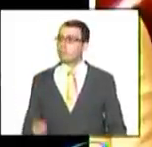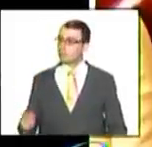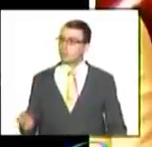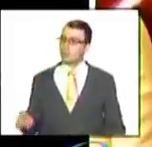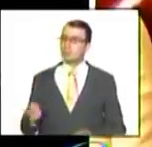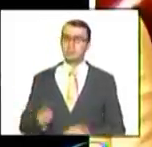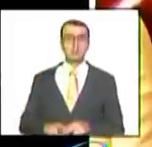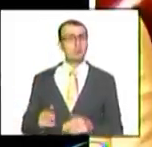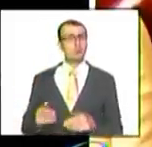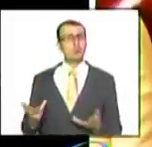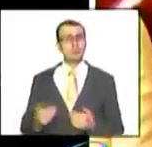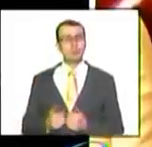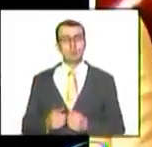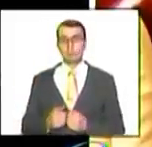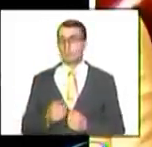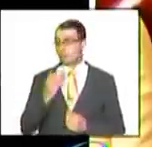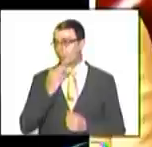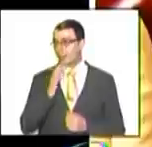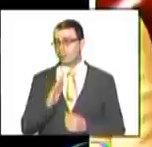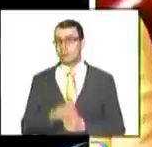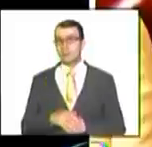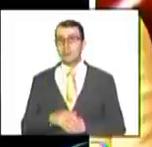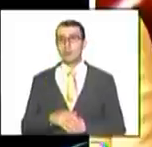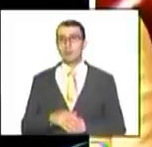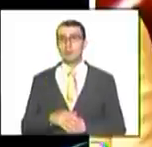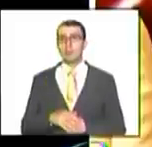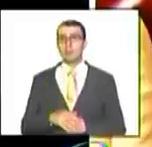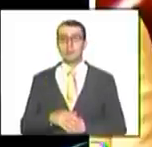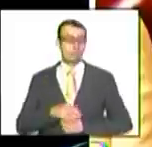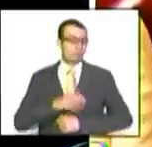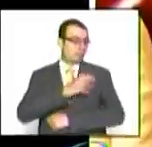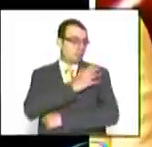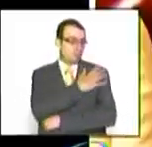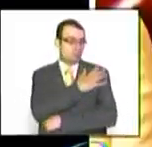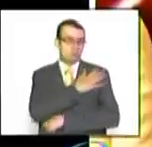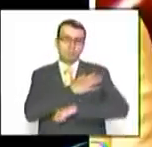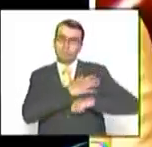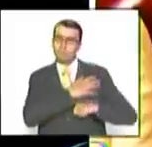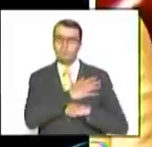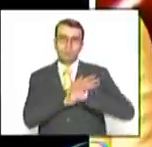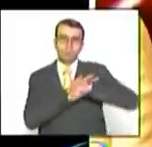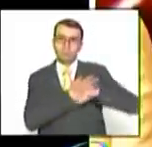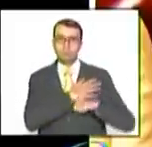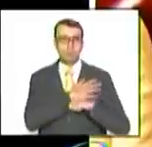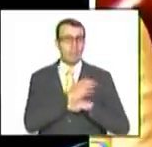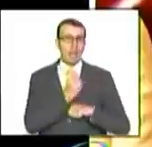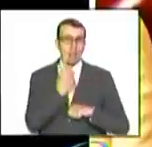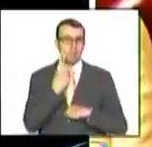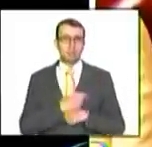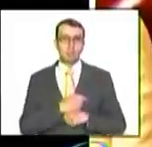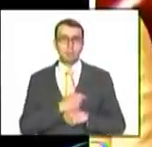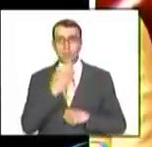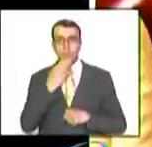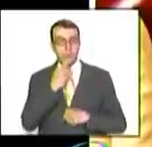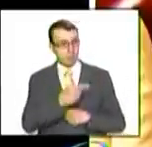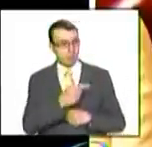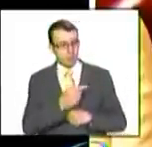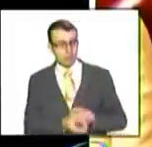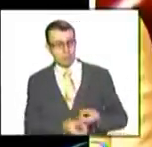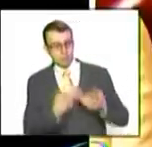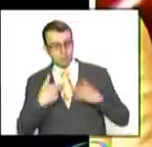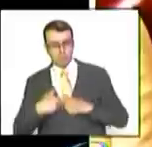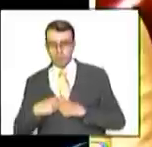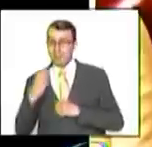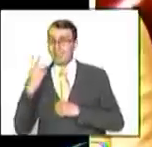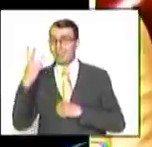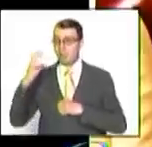cantidad, vamos a colocar un ejemplo, vamos a trabajar un hombro. Si nosotros extraemos del paciente y nos llevan 3 centímetros de plasma